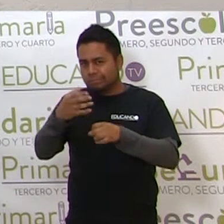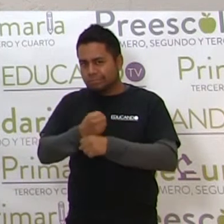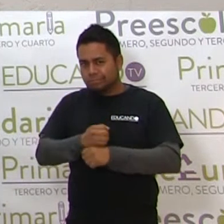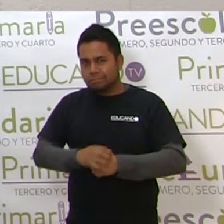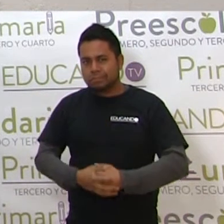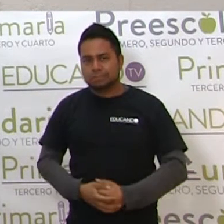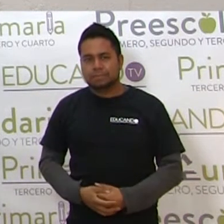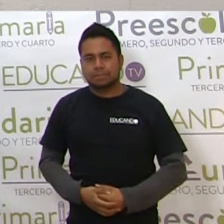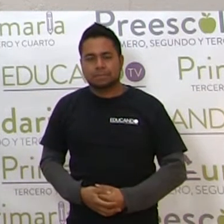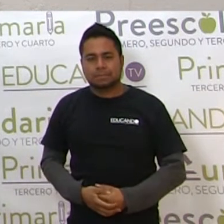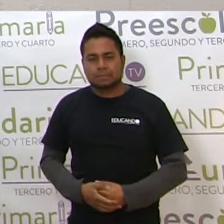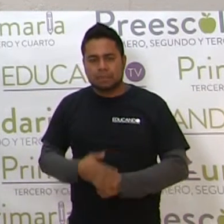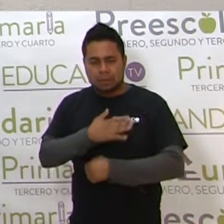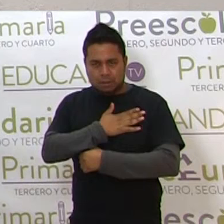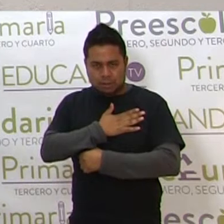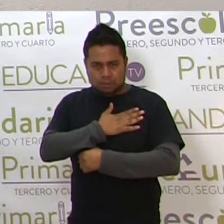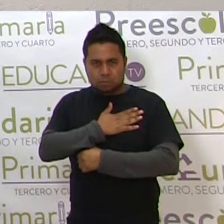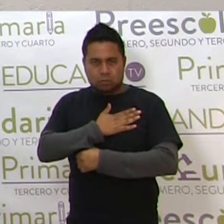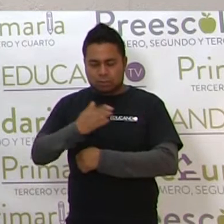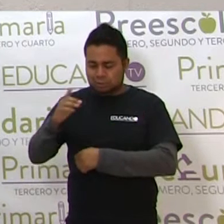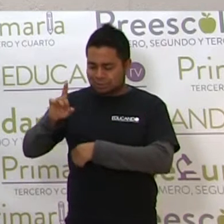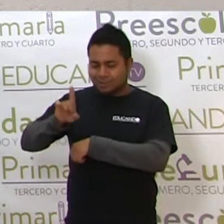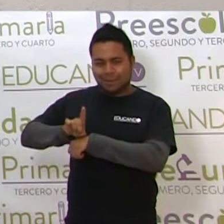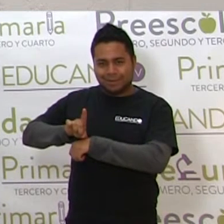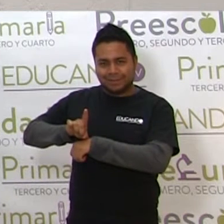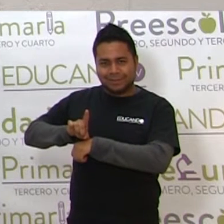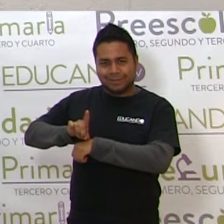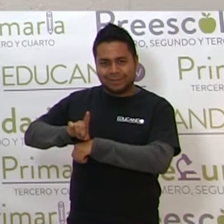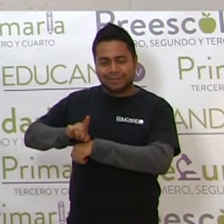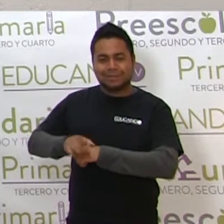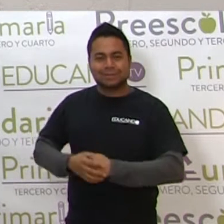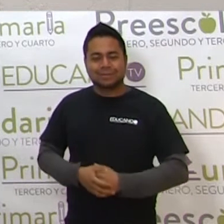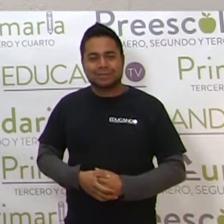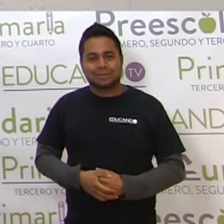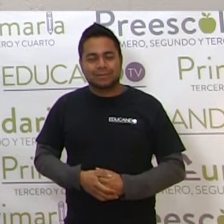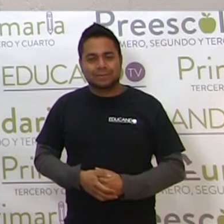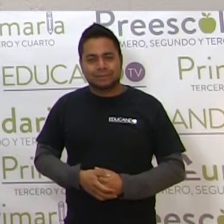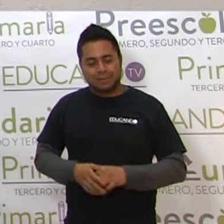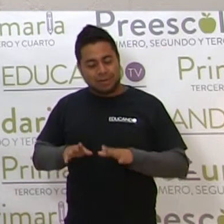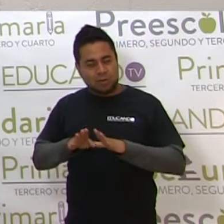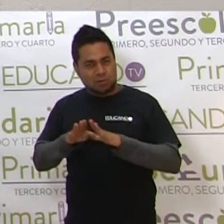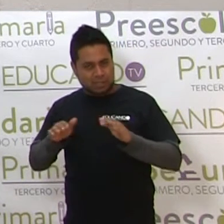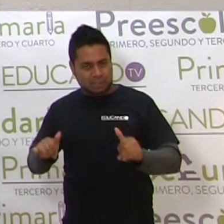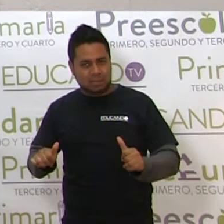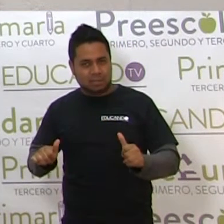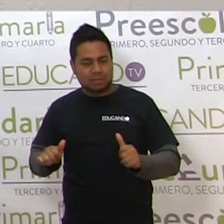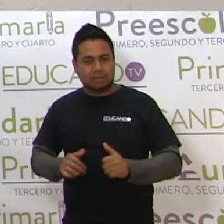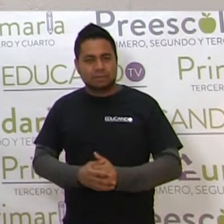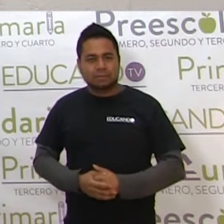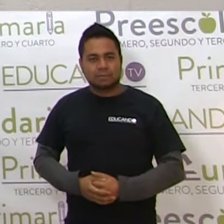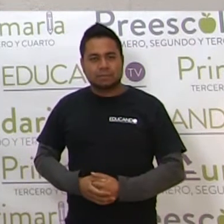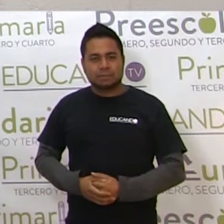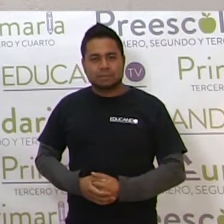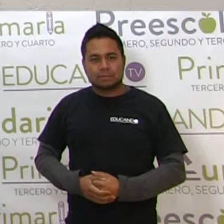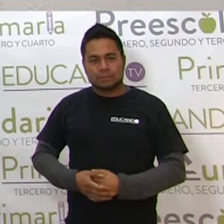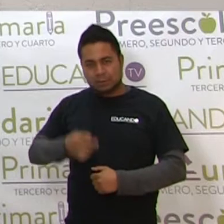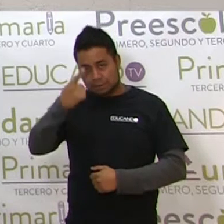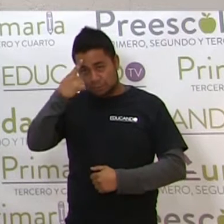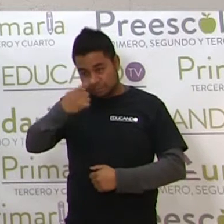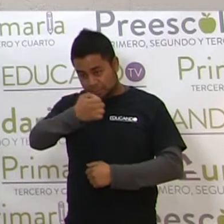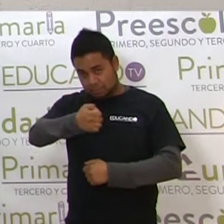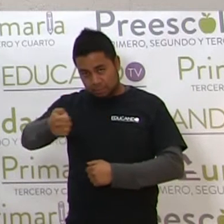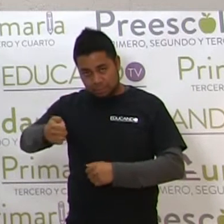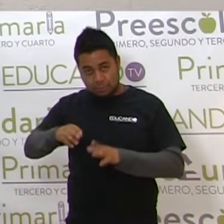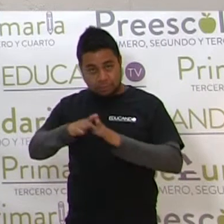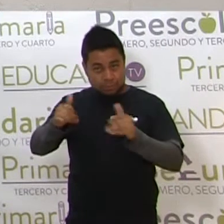aprendimos Buenos días y el Cómo estás así es para saludar